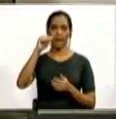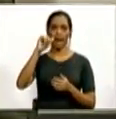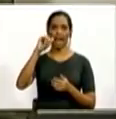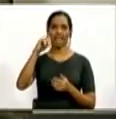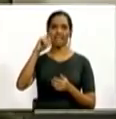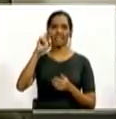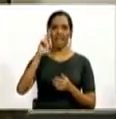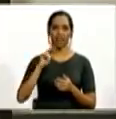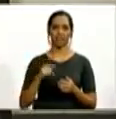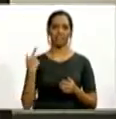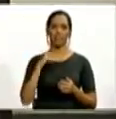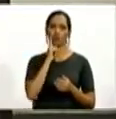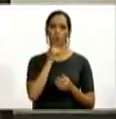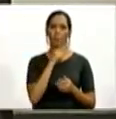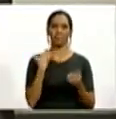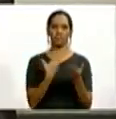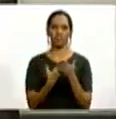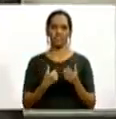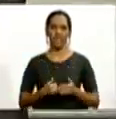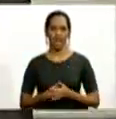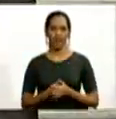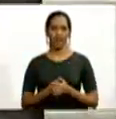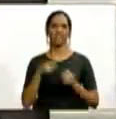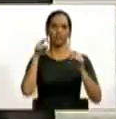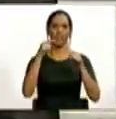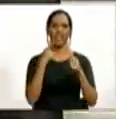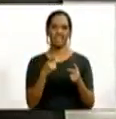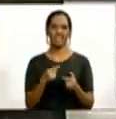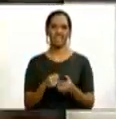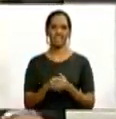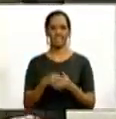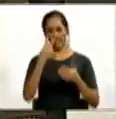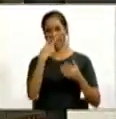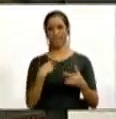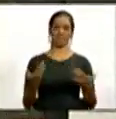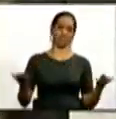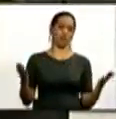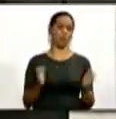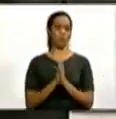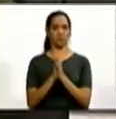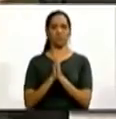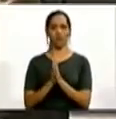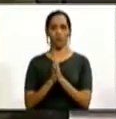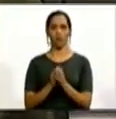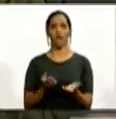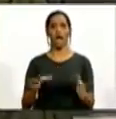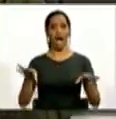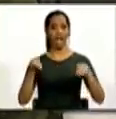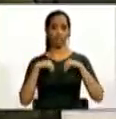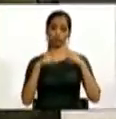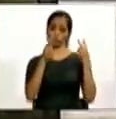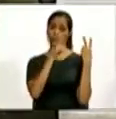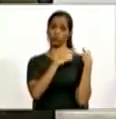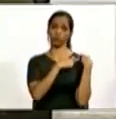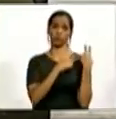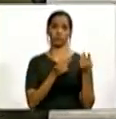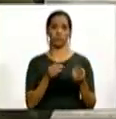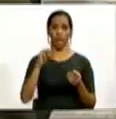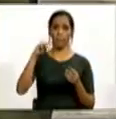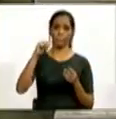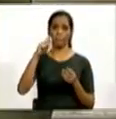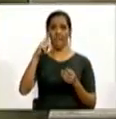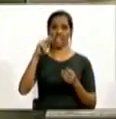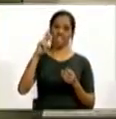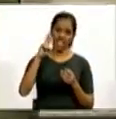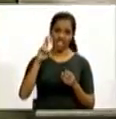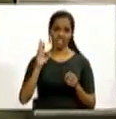nombre solicitado. Y tú vienes a decir que la gente es marginal. No, hermano, por favor, asume tu condición de Maiker con R